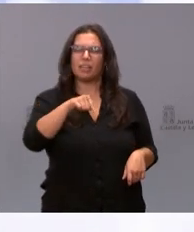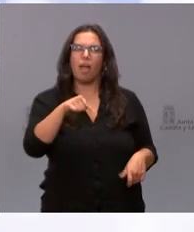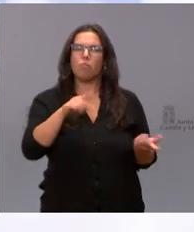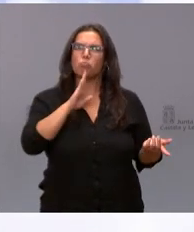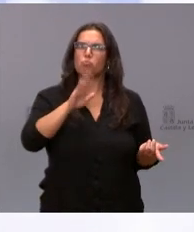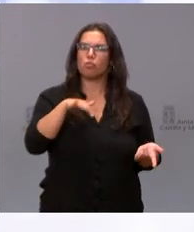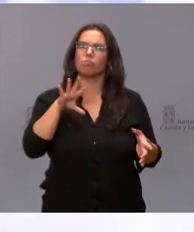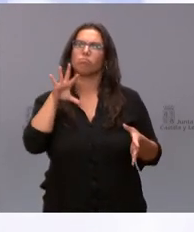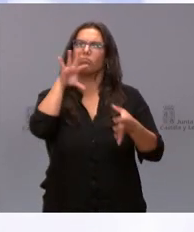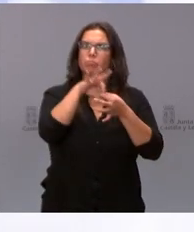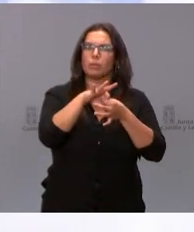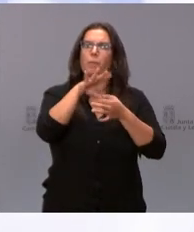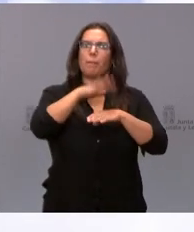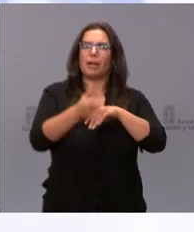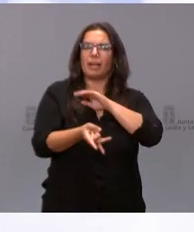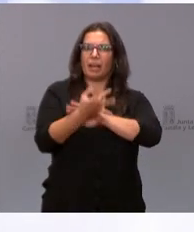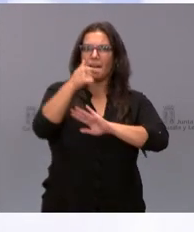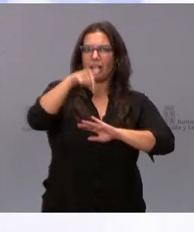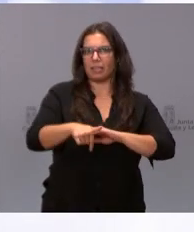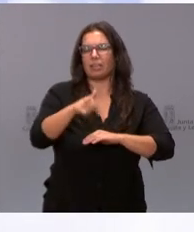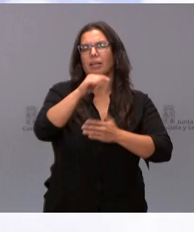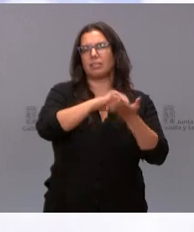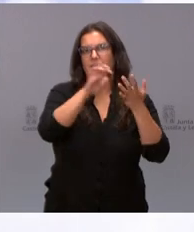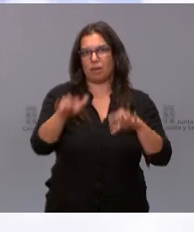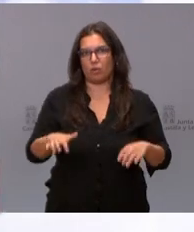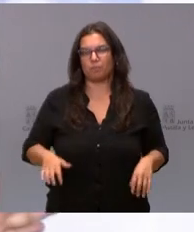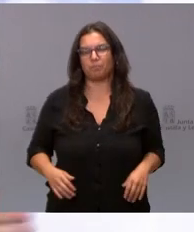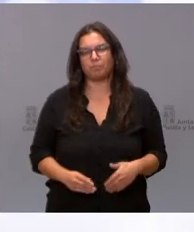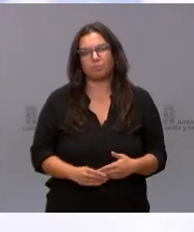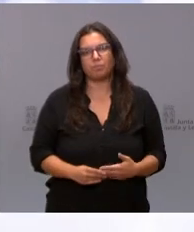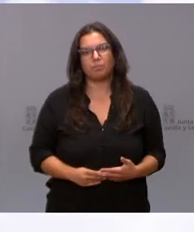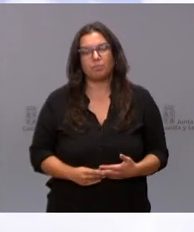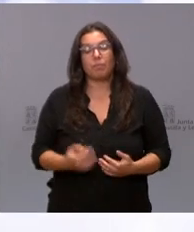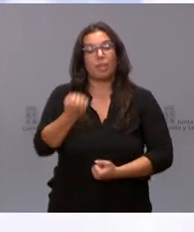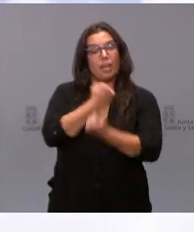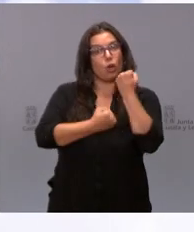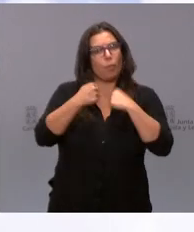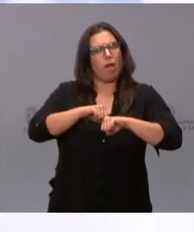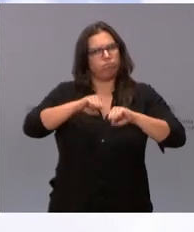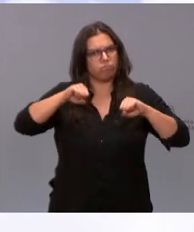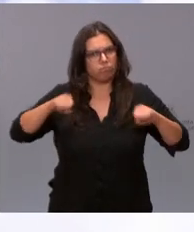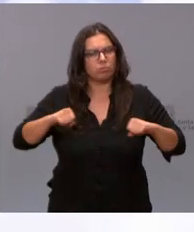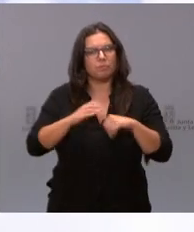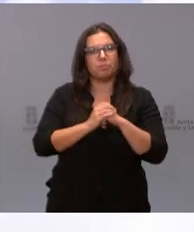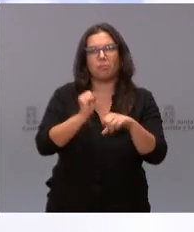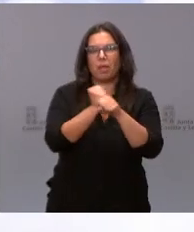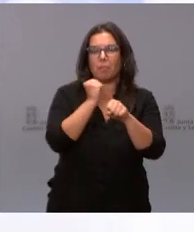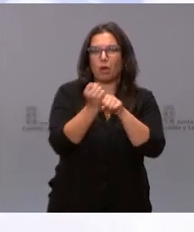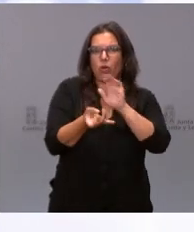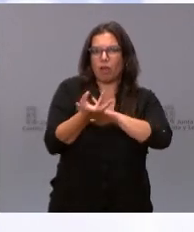en nuestra comunidad autónoma en castilla y león' y fortalecer la economía crear empleo